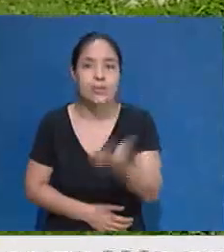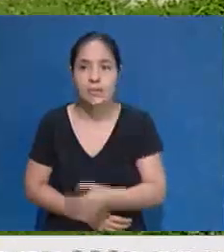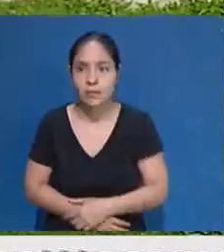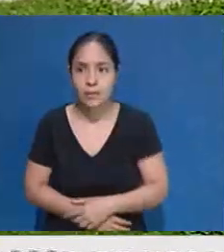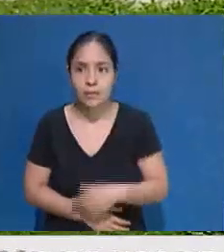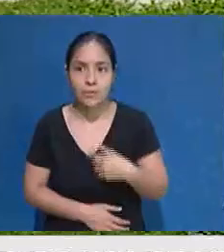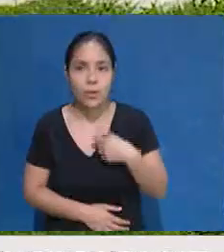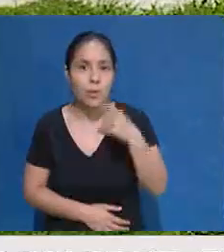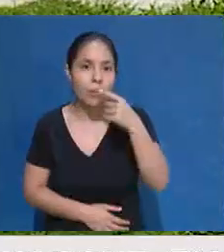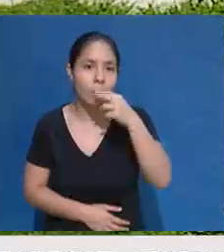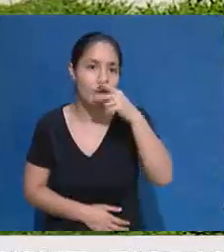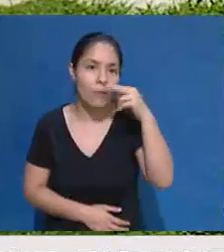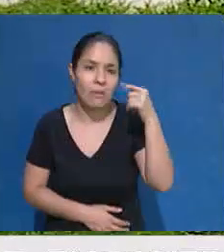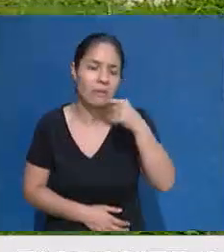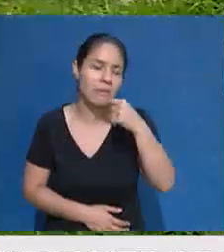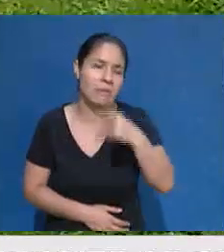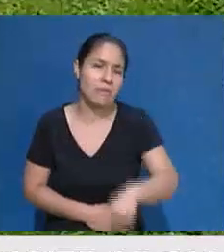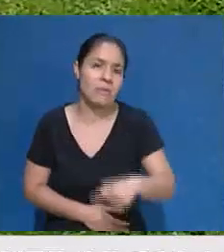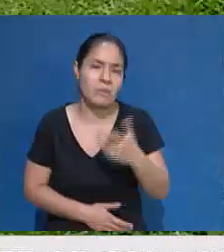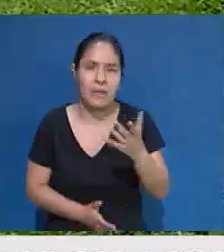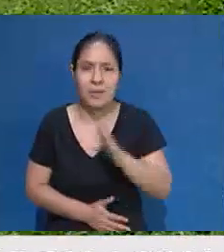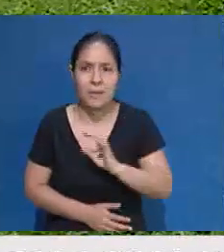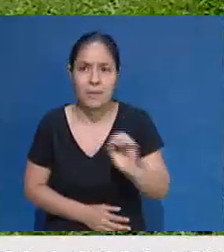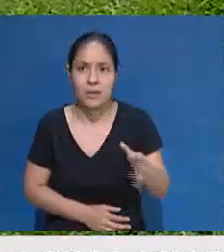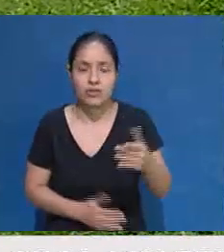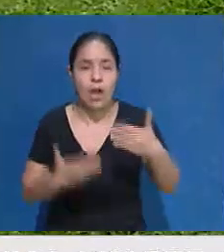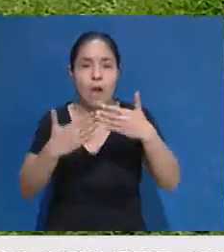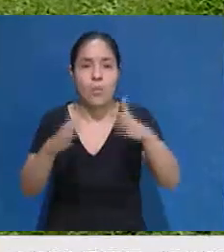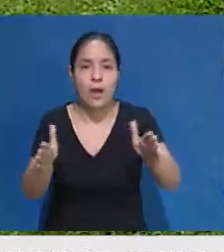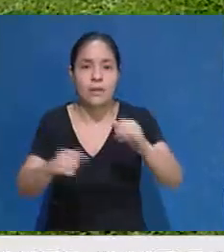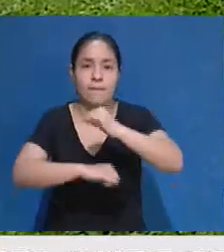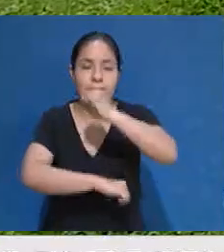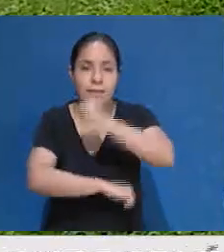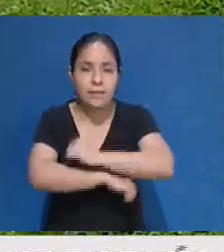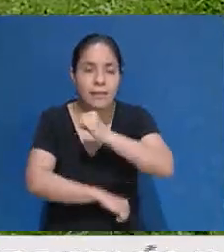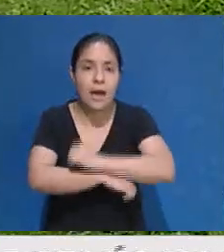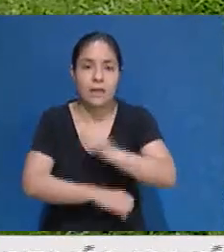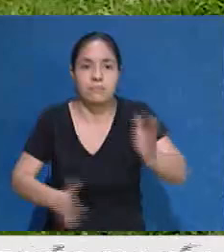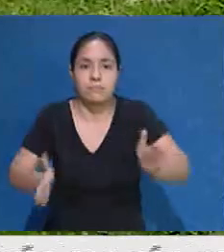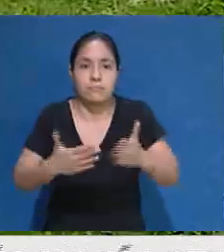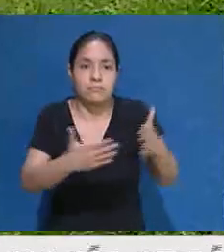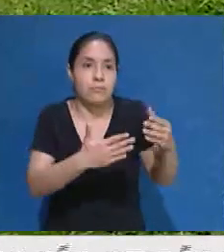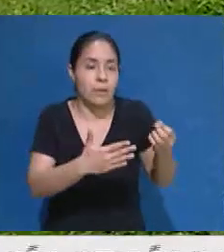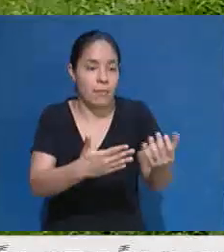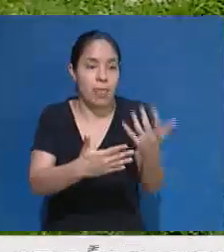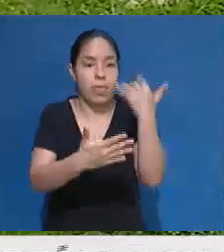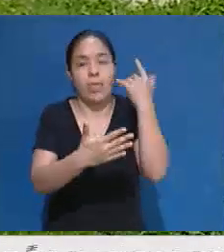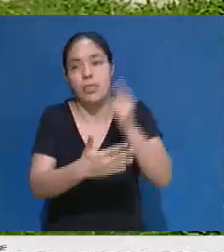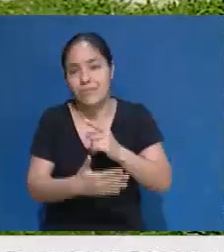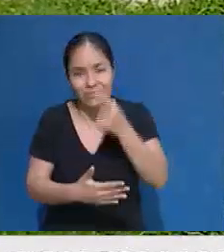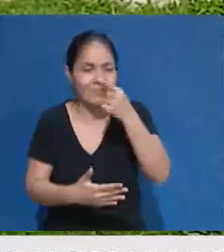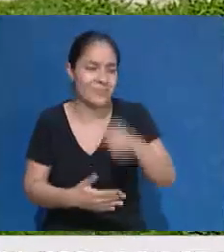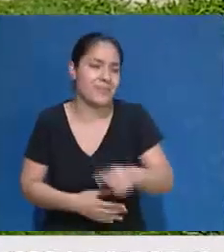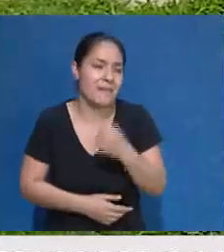olor, mucho olor, era insoportable. Te digo, yo no abrí ventana, no abrí puerta, nada para que no se pasara porque